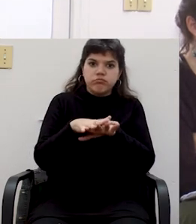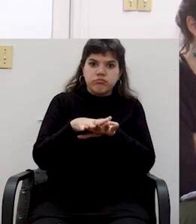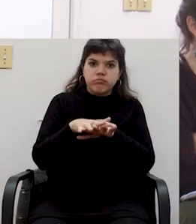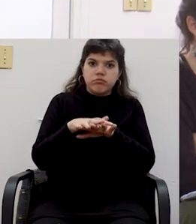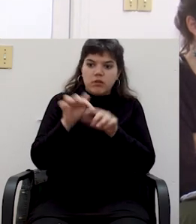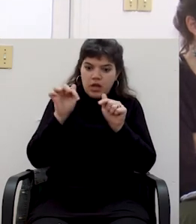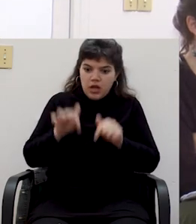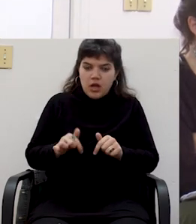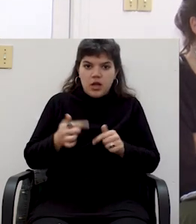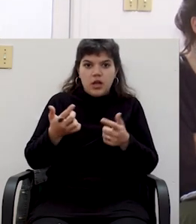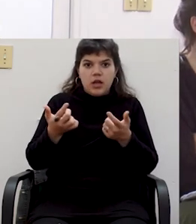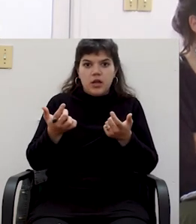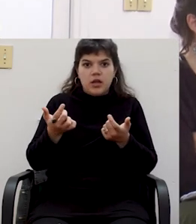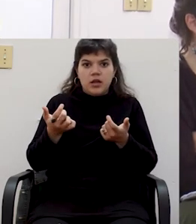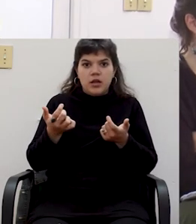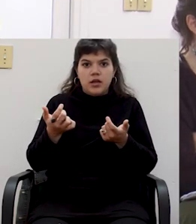de manera